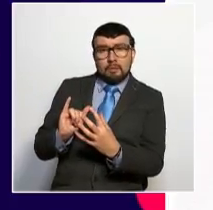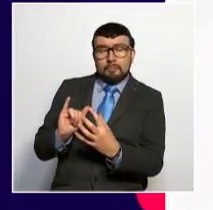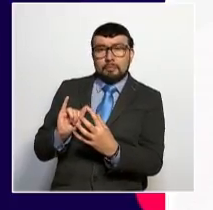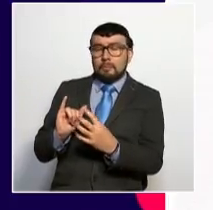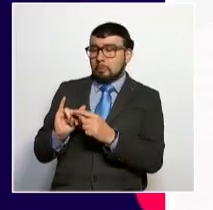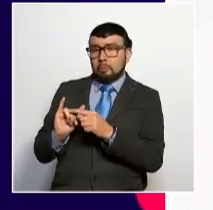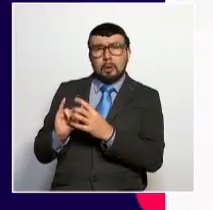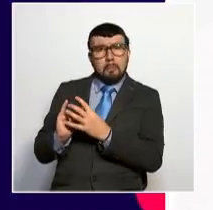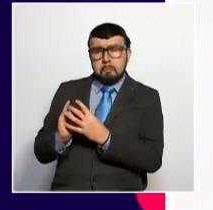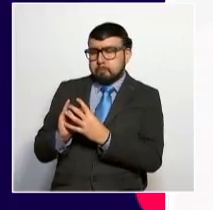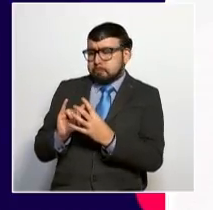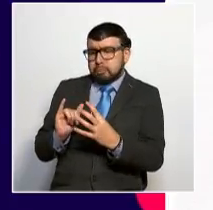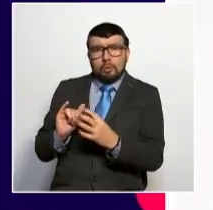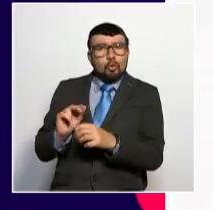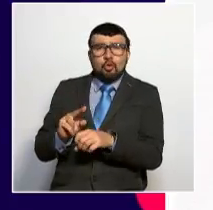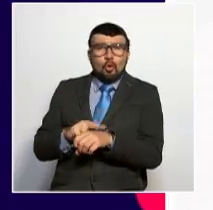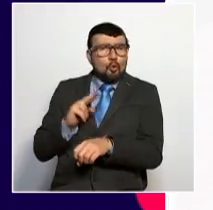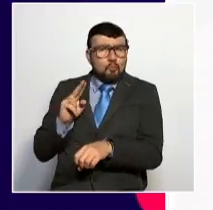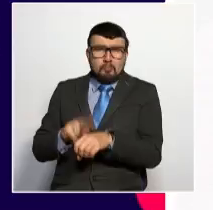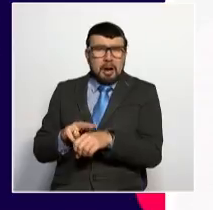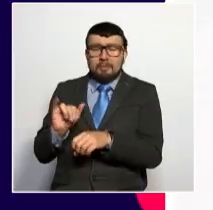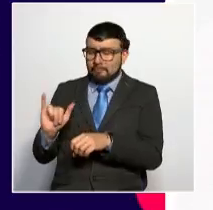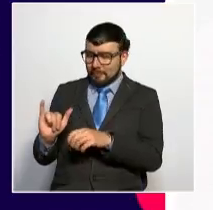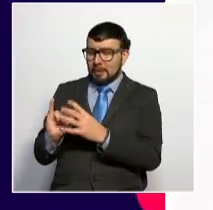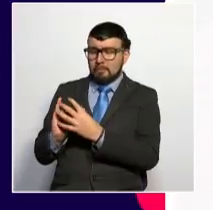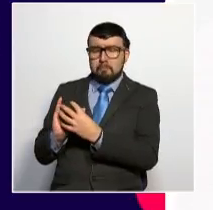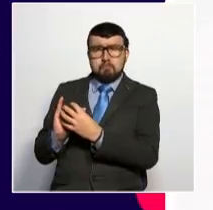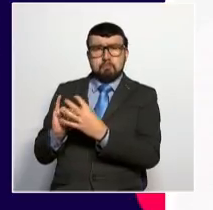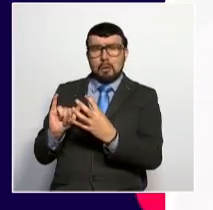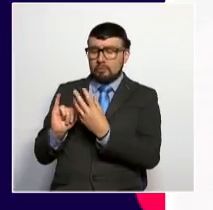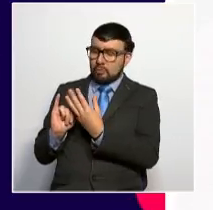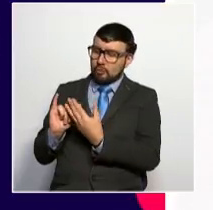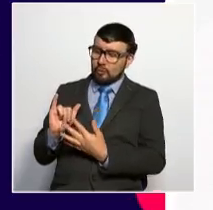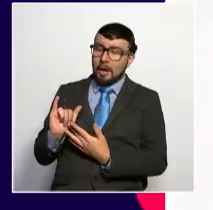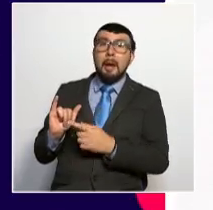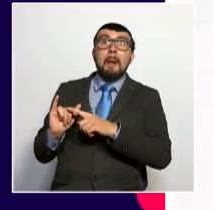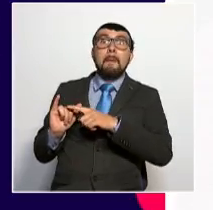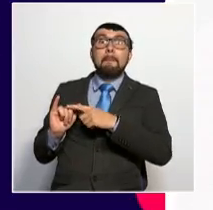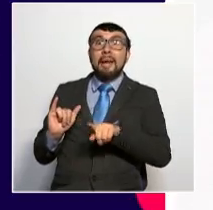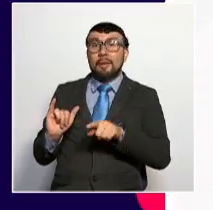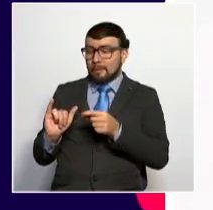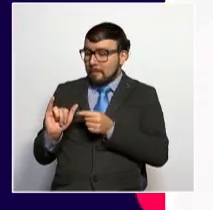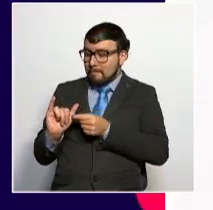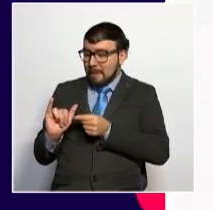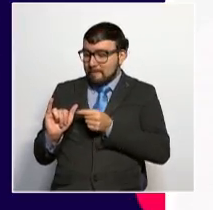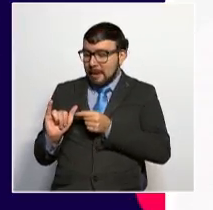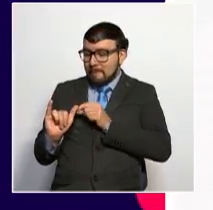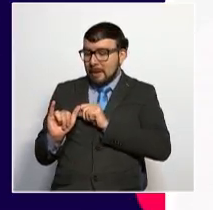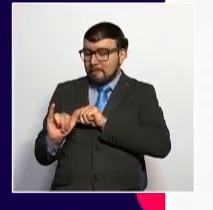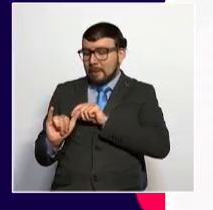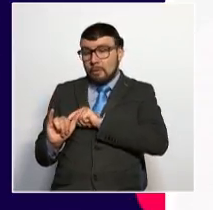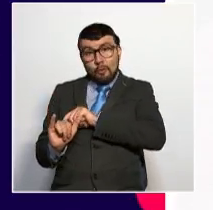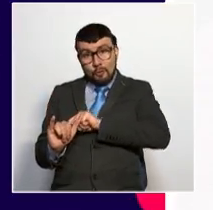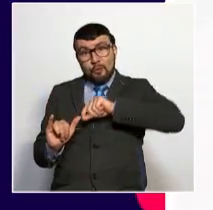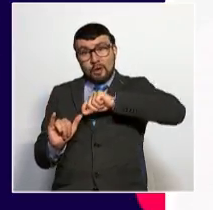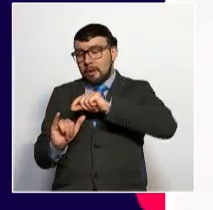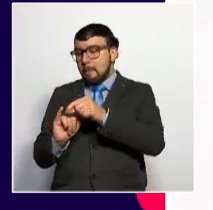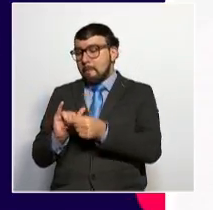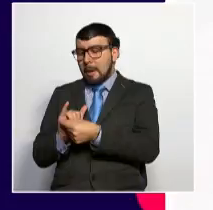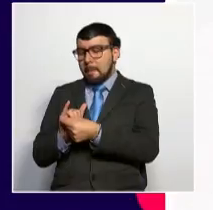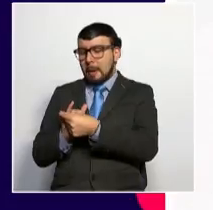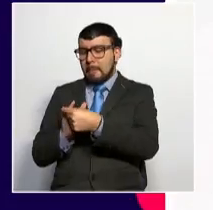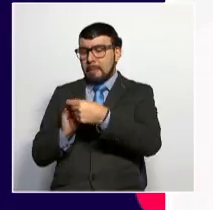manera normal y natural, esto se inflama, se desprende, pero todas esas celulitas que quedaron aquí sembradas